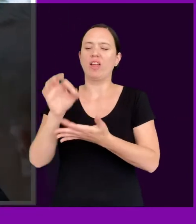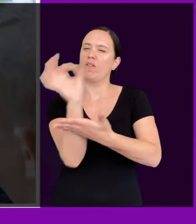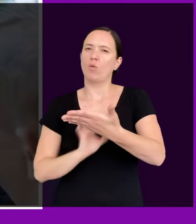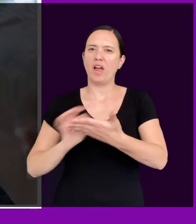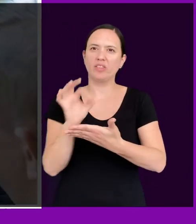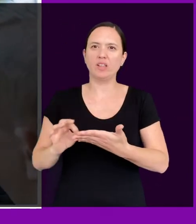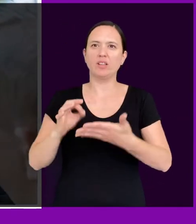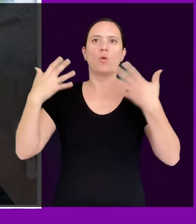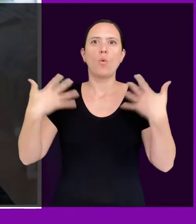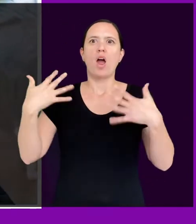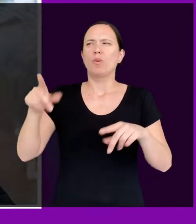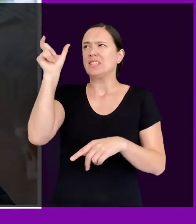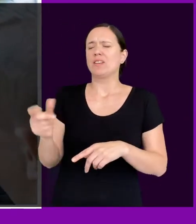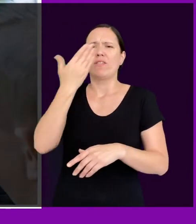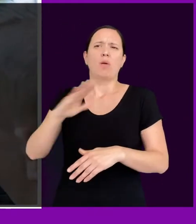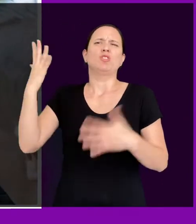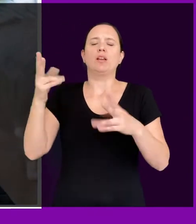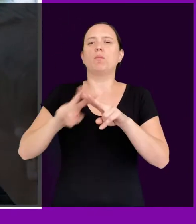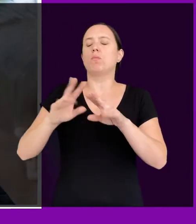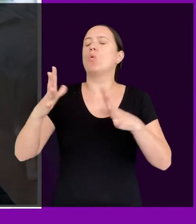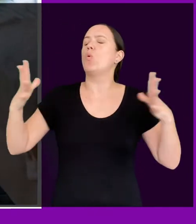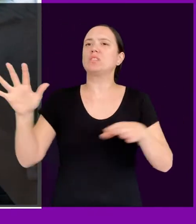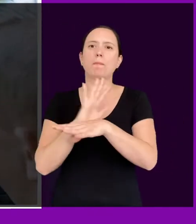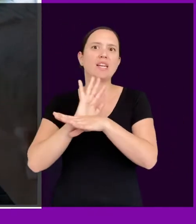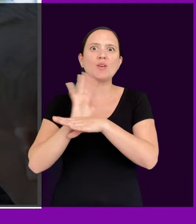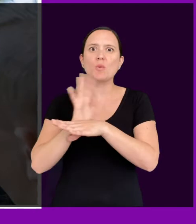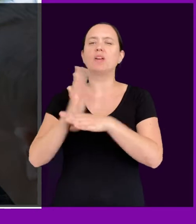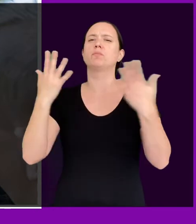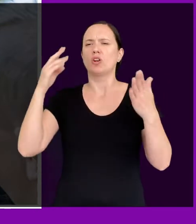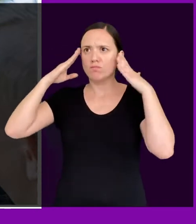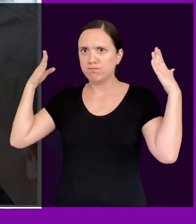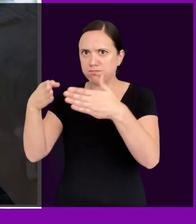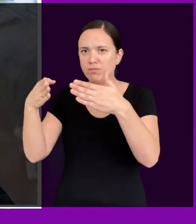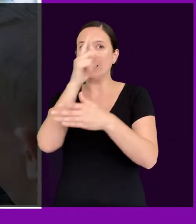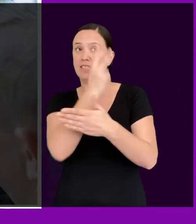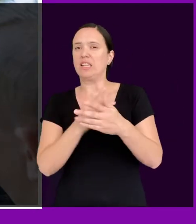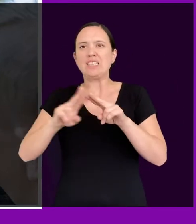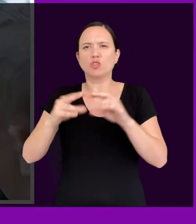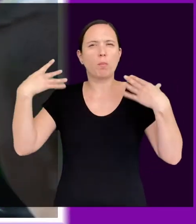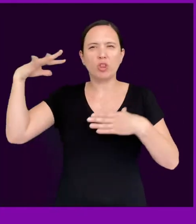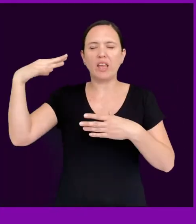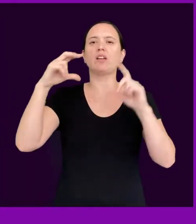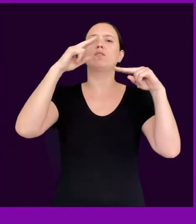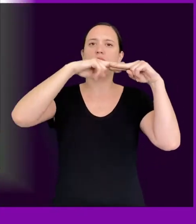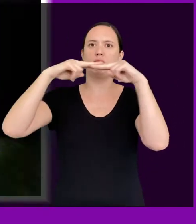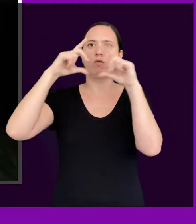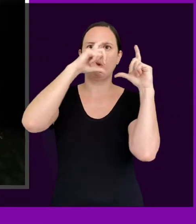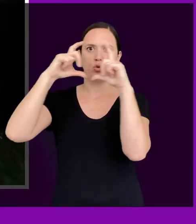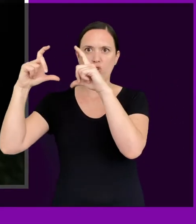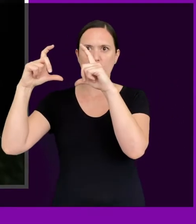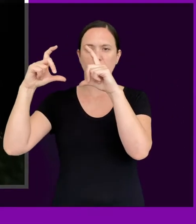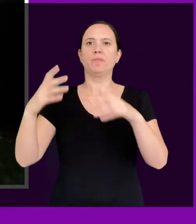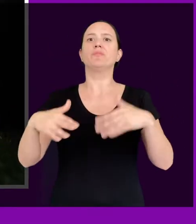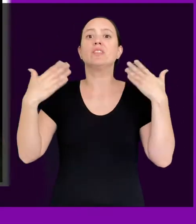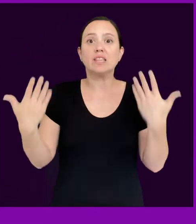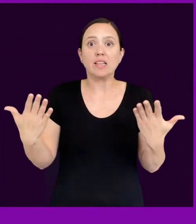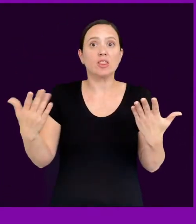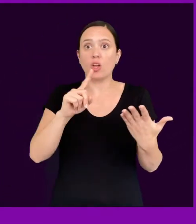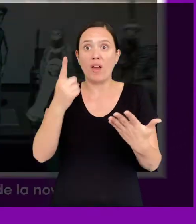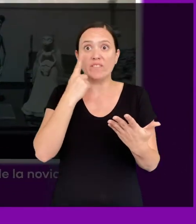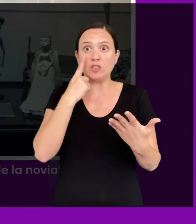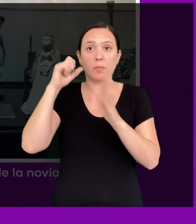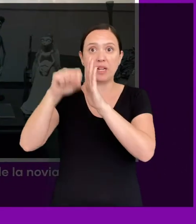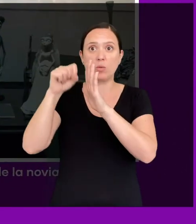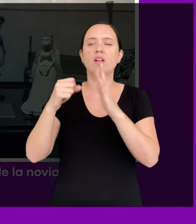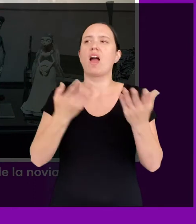artista es muy conocido por varias películas, pero su gran distinción ha sido por sus trabajos en stop motion. Si no has visto El extraño mundo de Jack